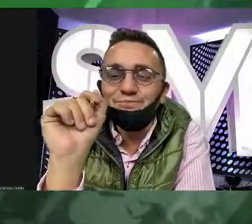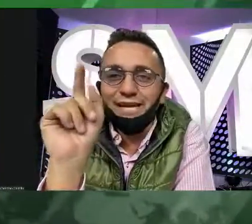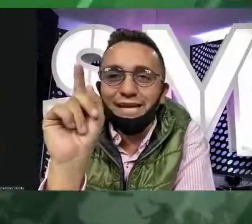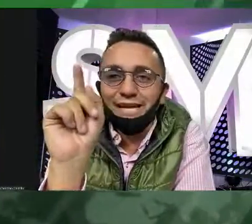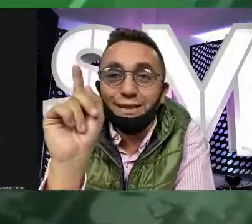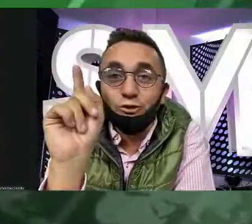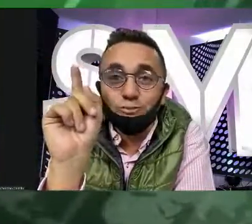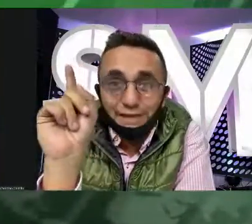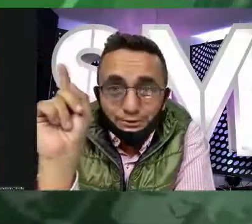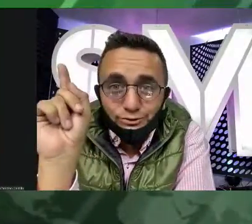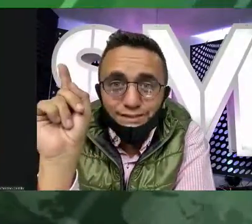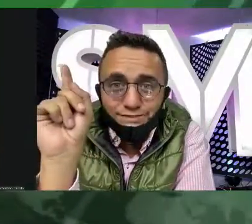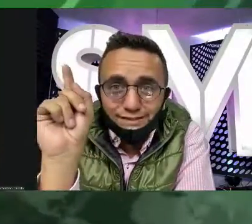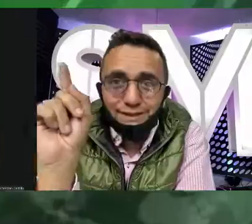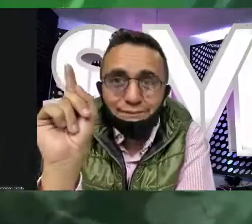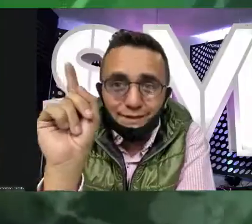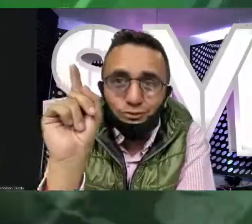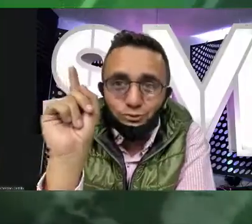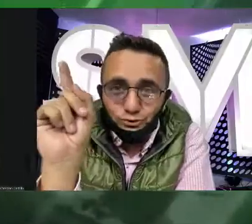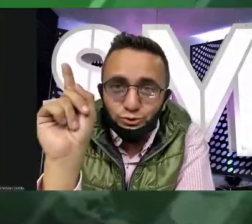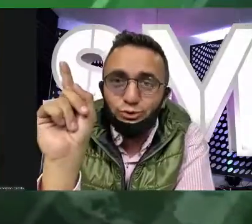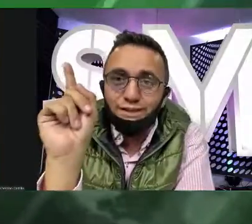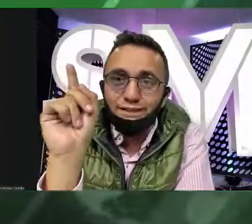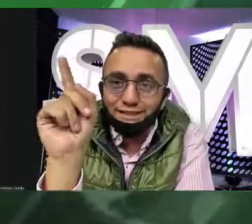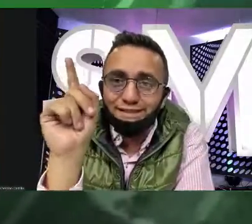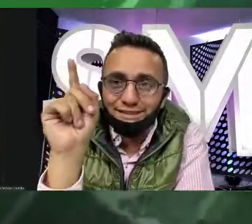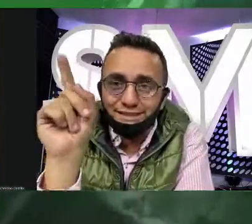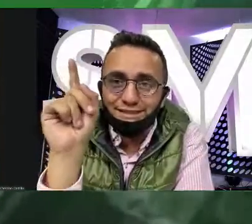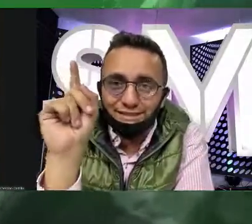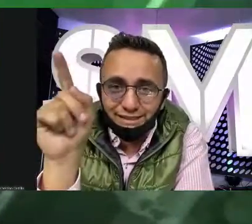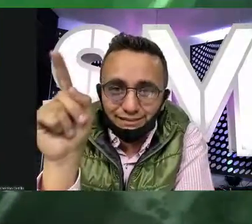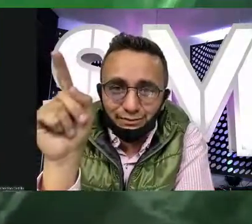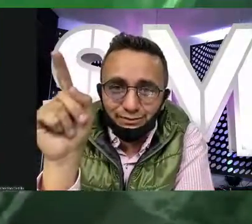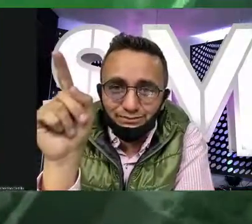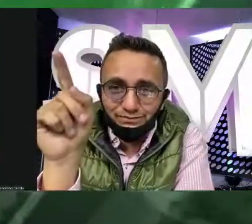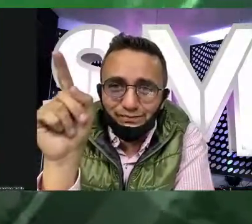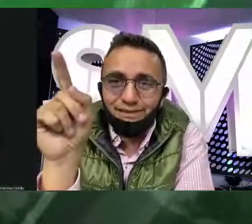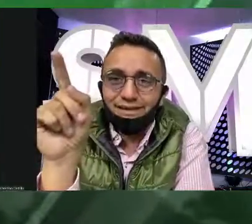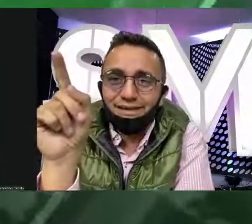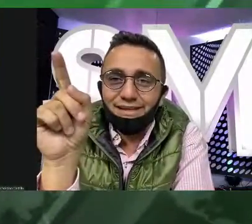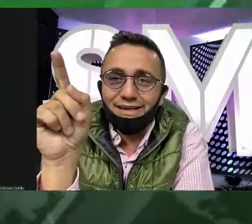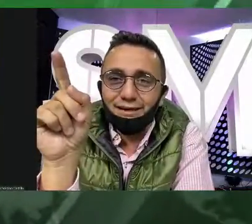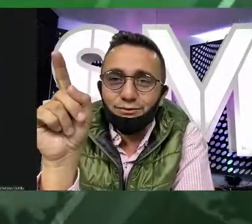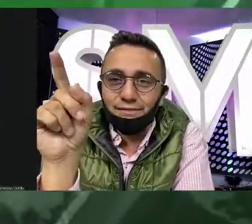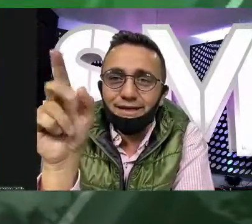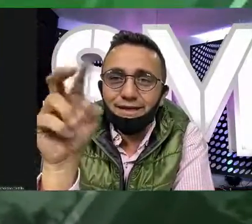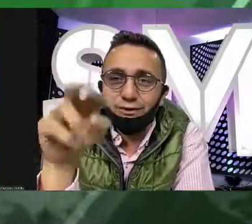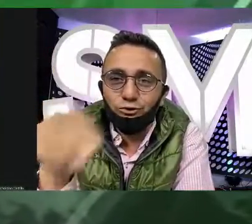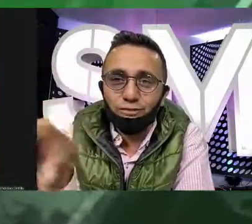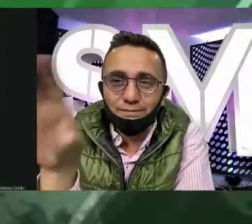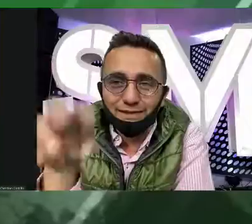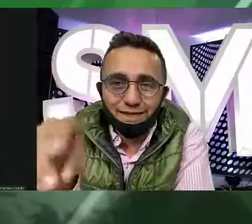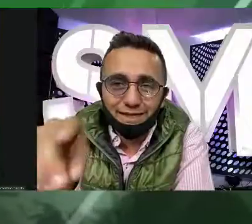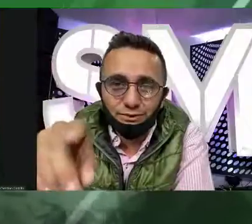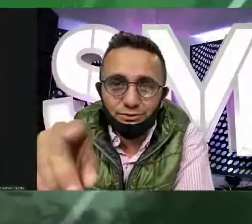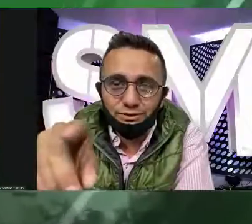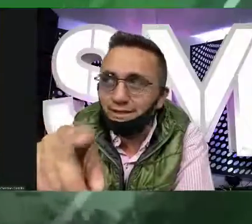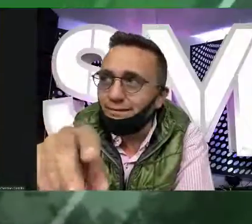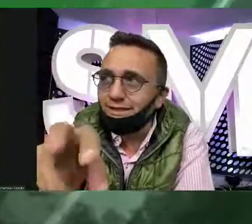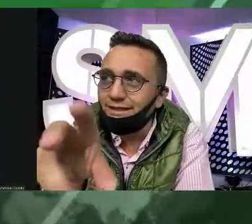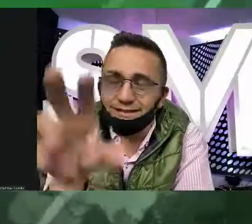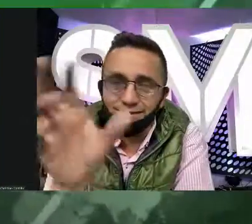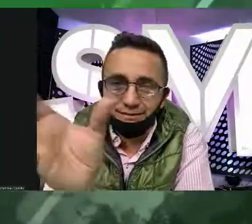semana, que los precios se están elevando mucho en tiendas de este tipo y que inclusive en los